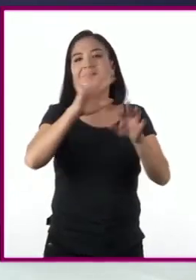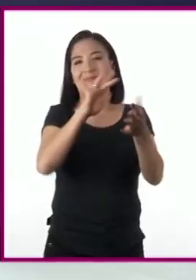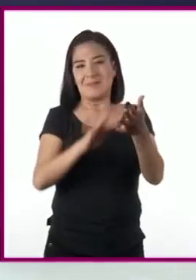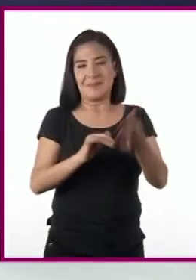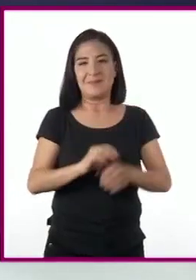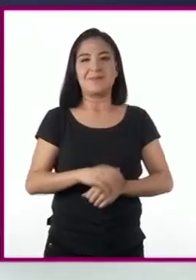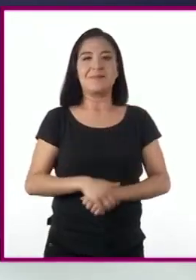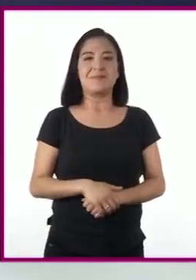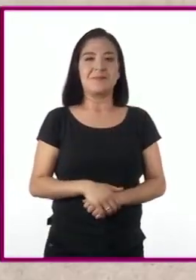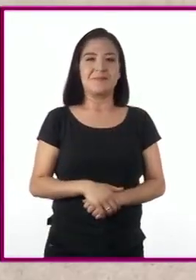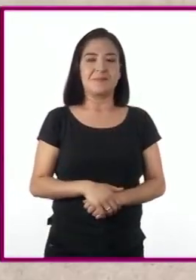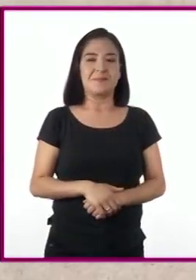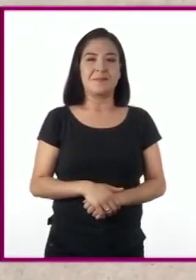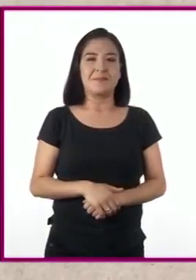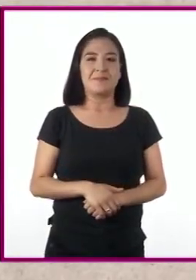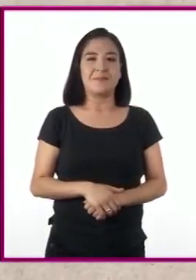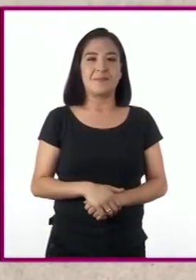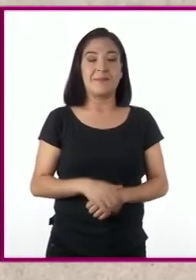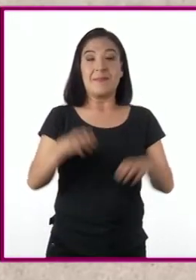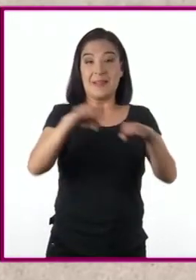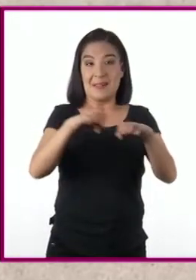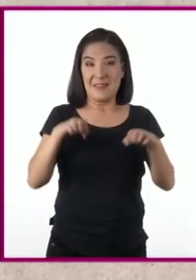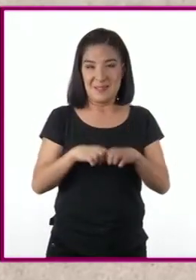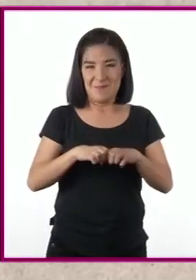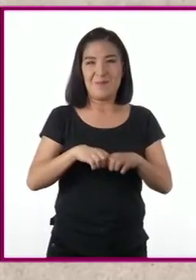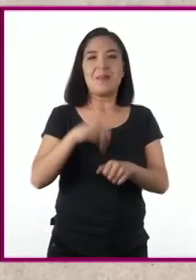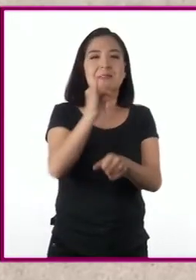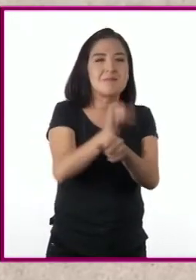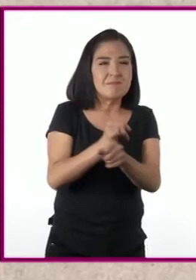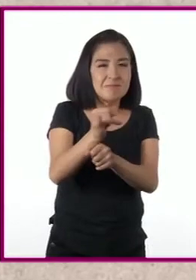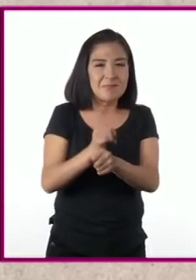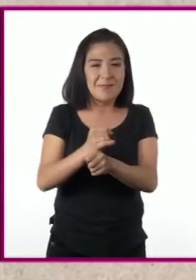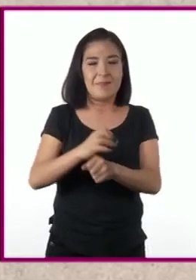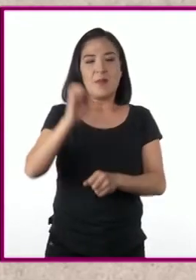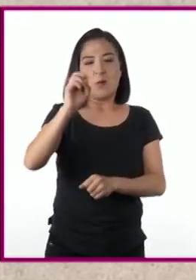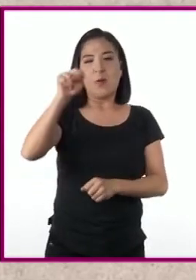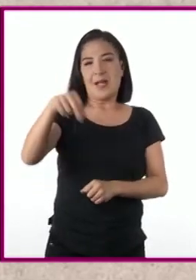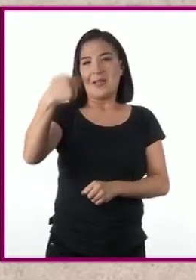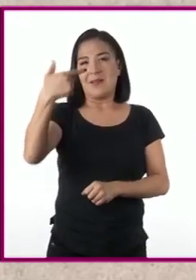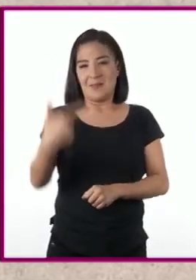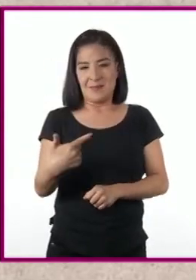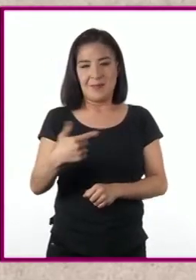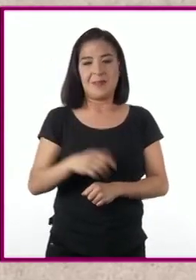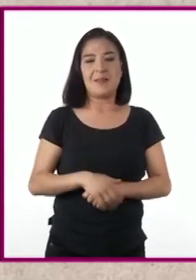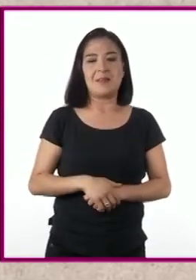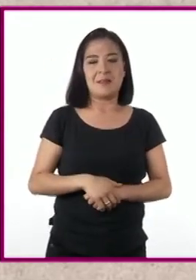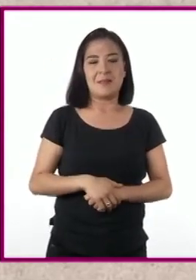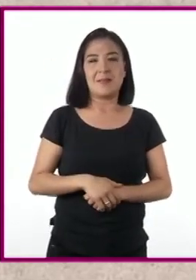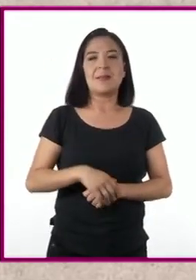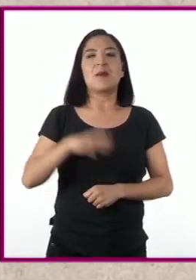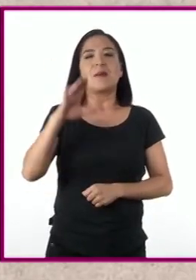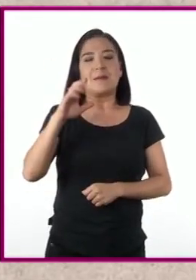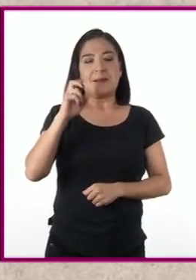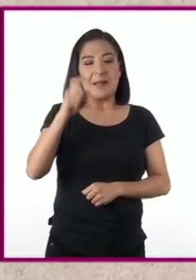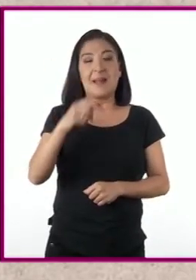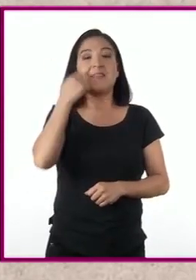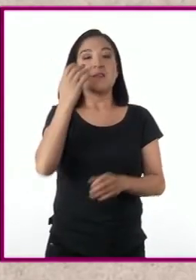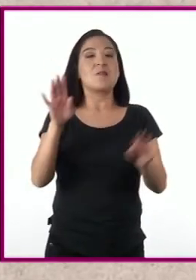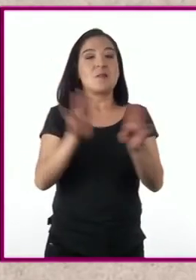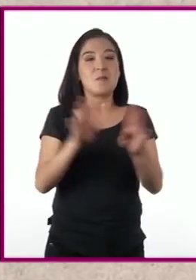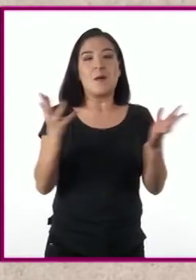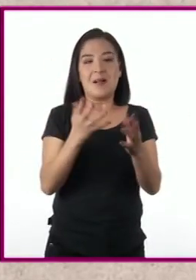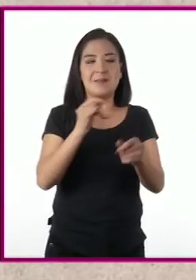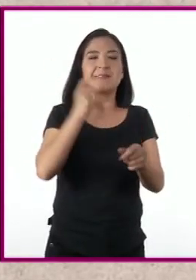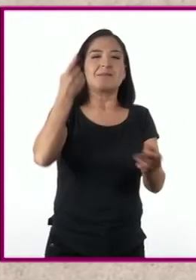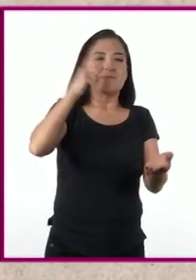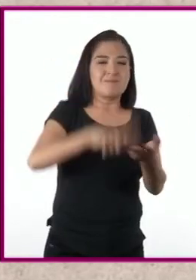Leamos. Un equipo de investigación de la ONG Common Sense Media ha querido